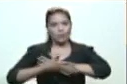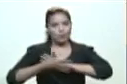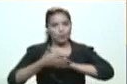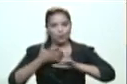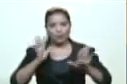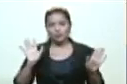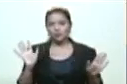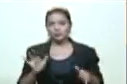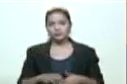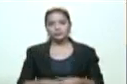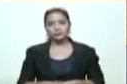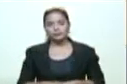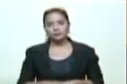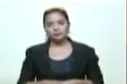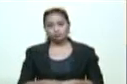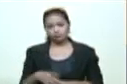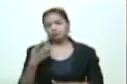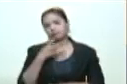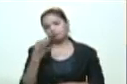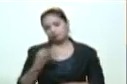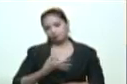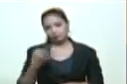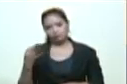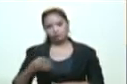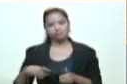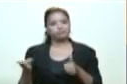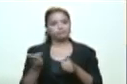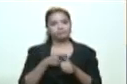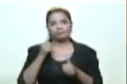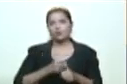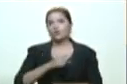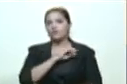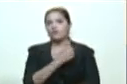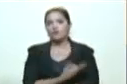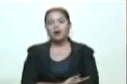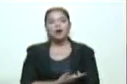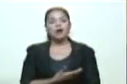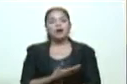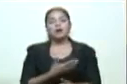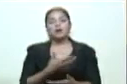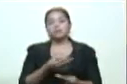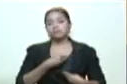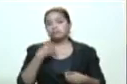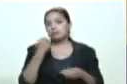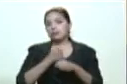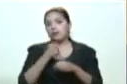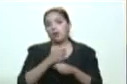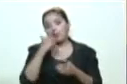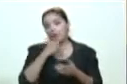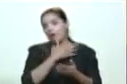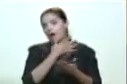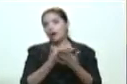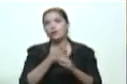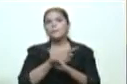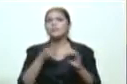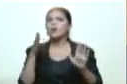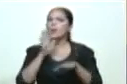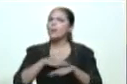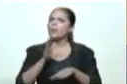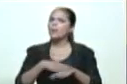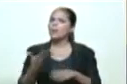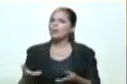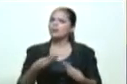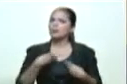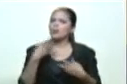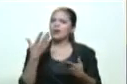agotado. Sí es verdad que será nuestra principal fuerza, fuente de ingresos durante muchos años, pero ¿para qué va a ser fuente de